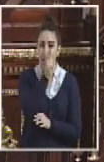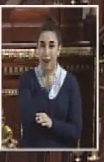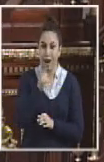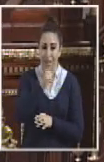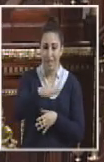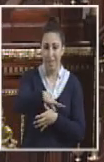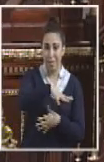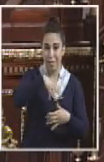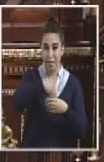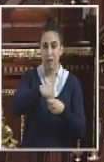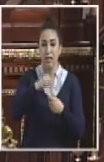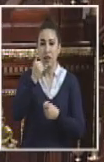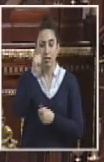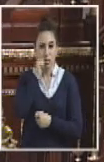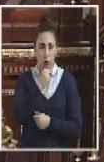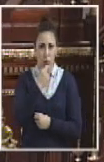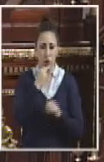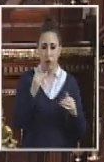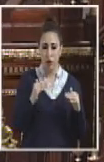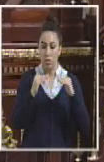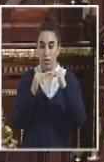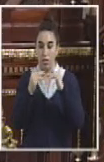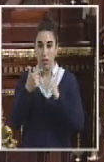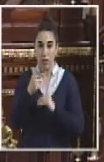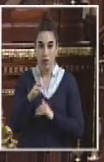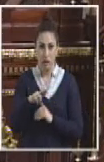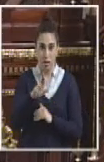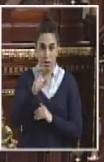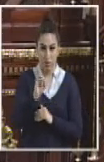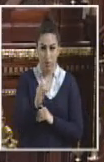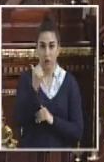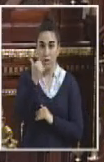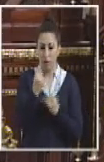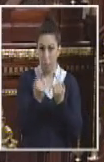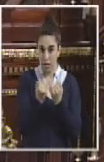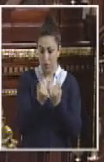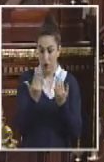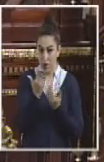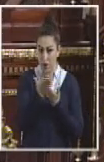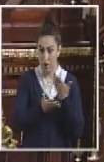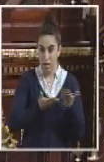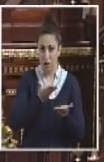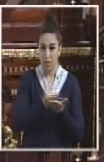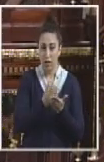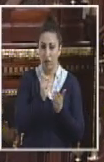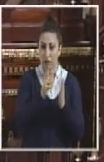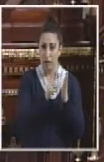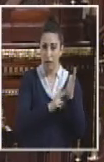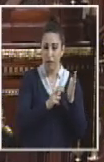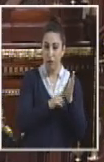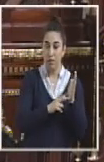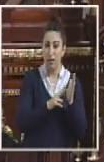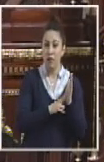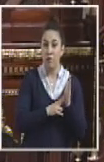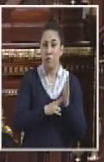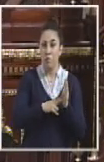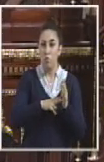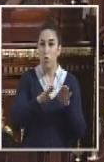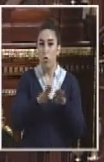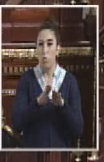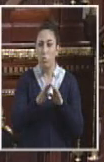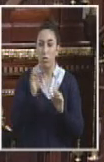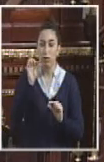con perspectiva de género, y se plantea la modificación de la unidad utilizada para calcular el